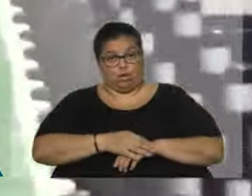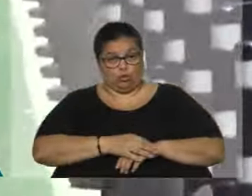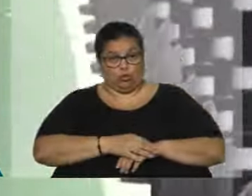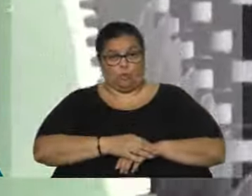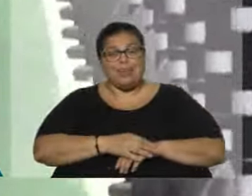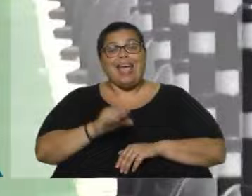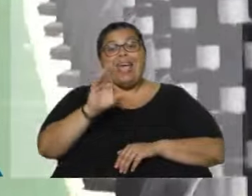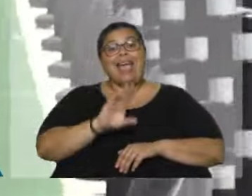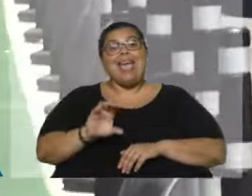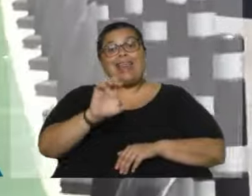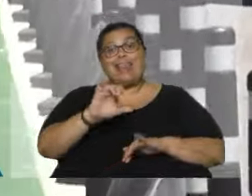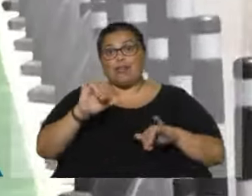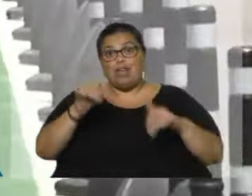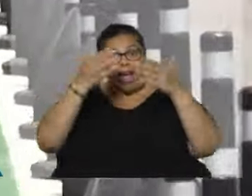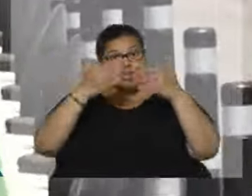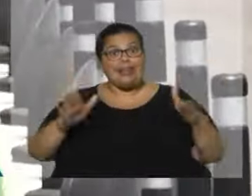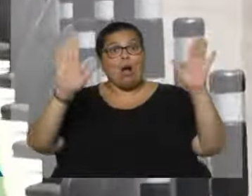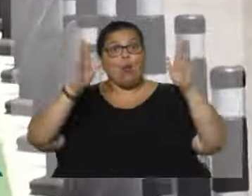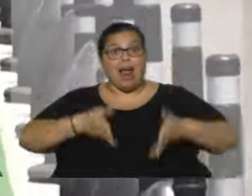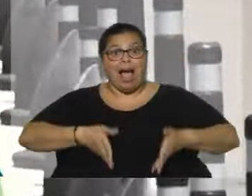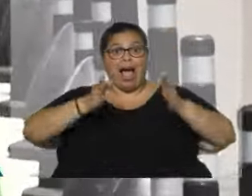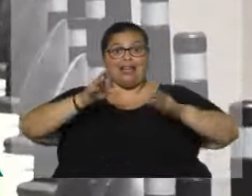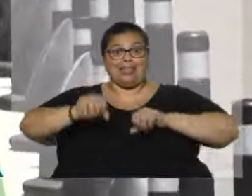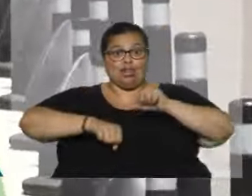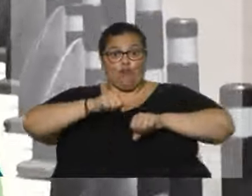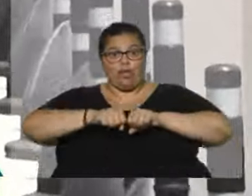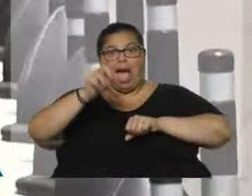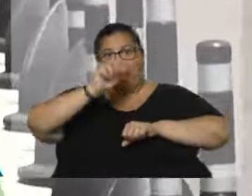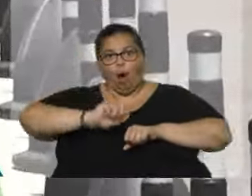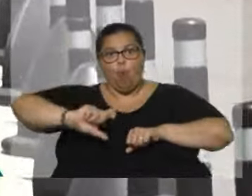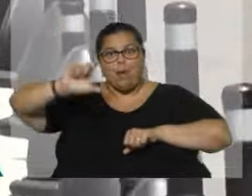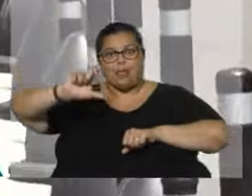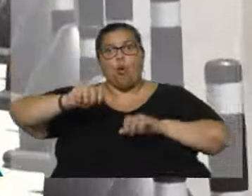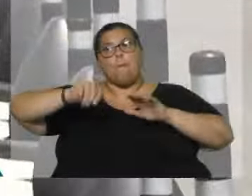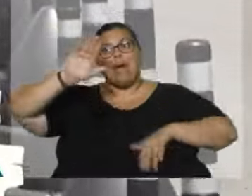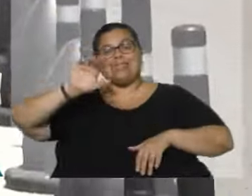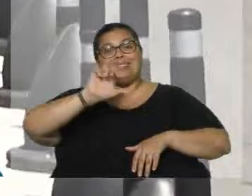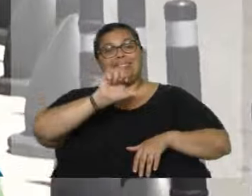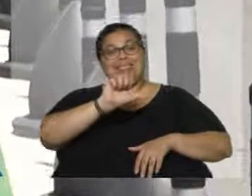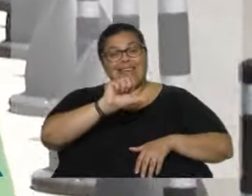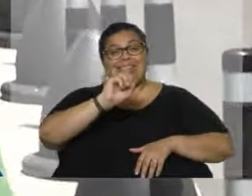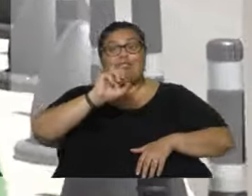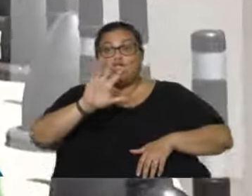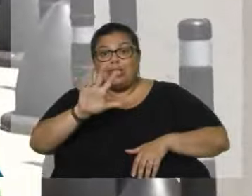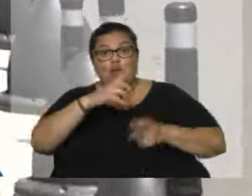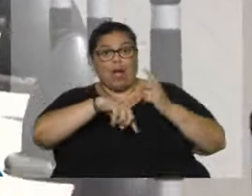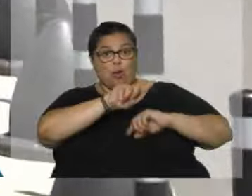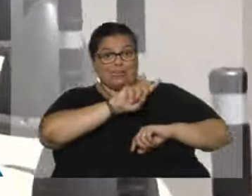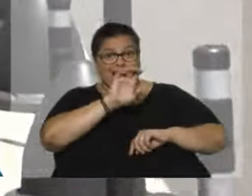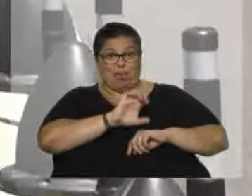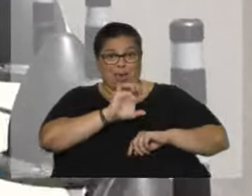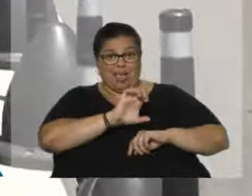la ciclovía inaugurada el aumento se sostuvo pasando de 605 en enero de 23